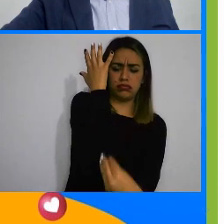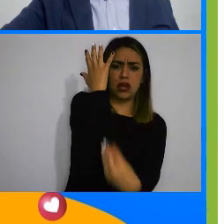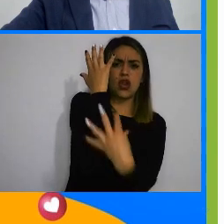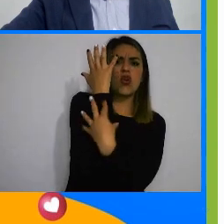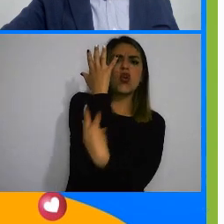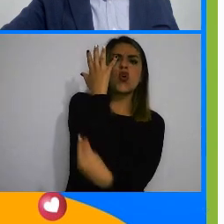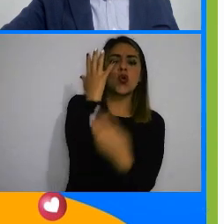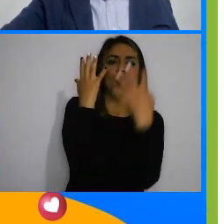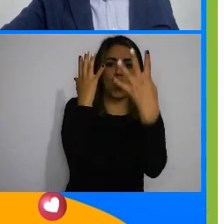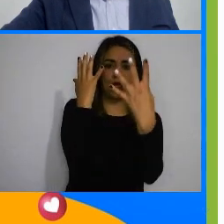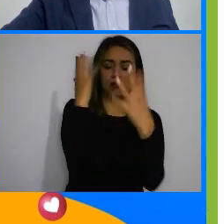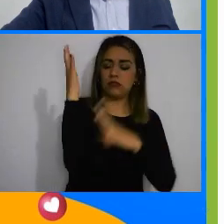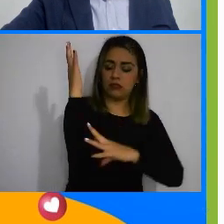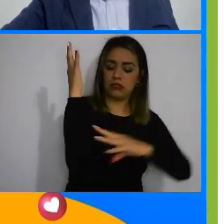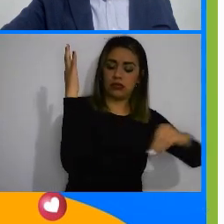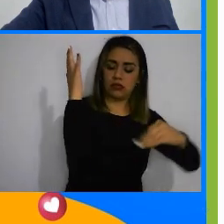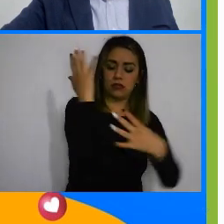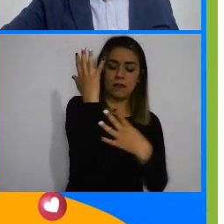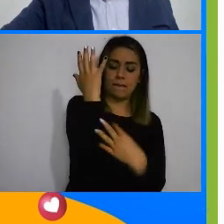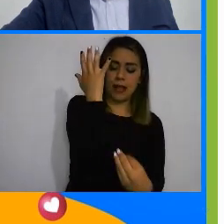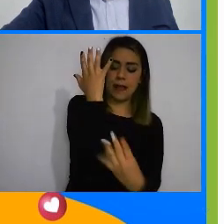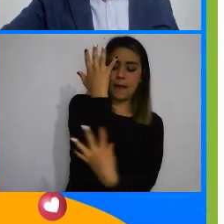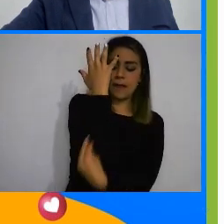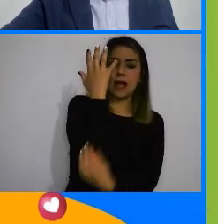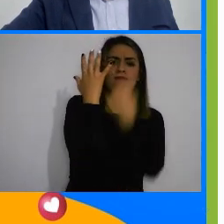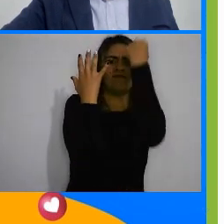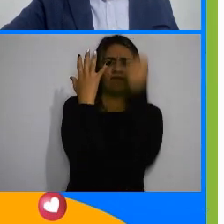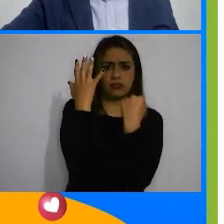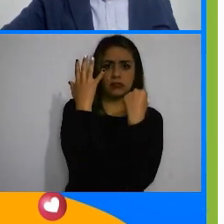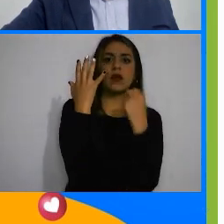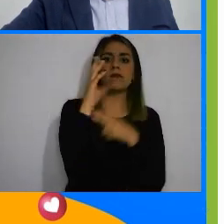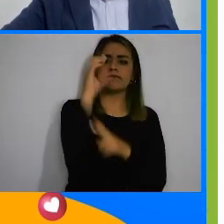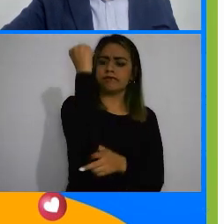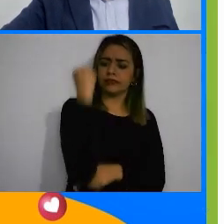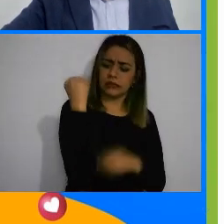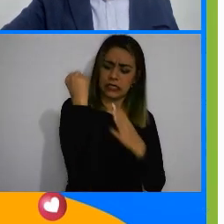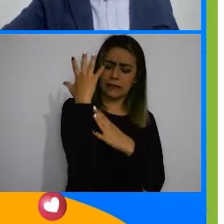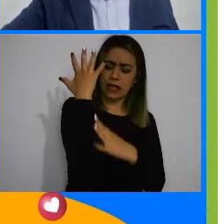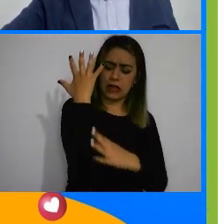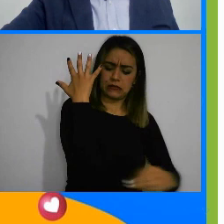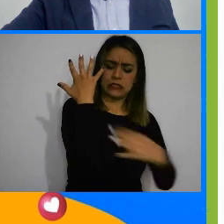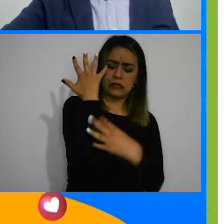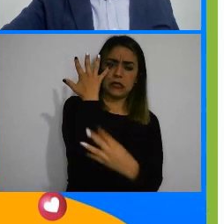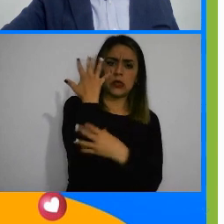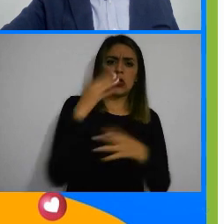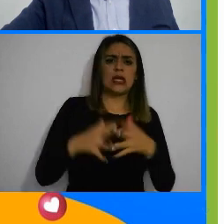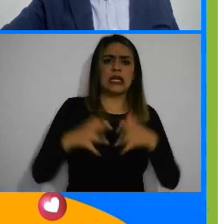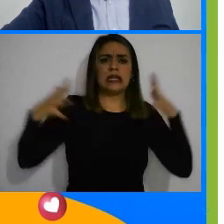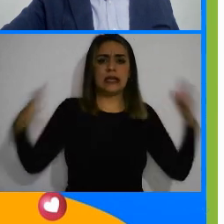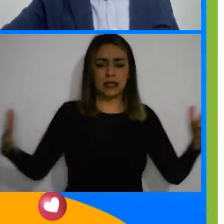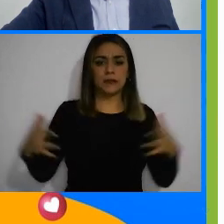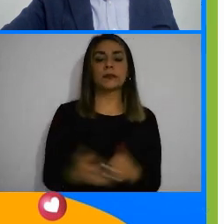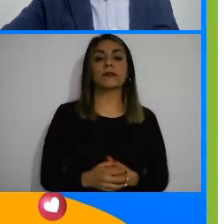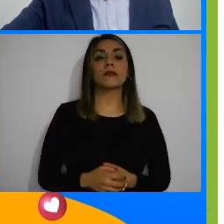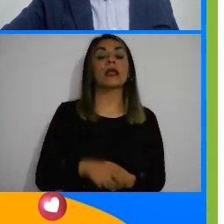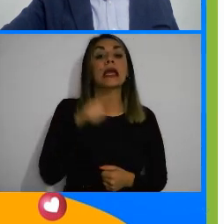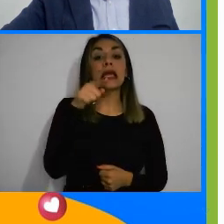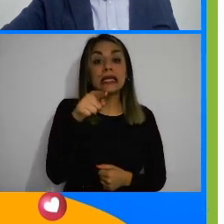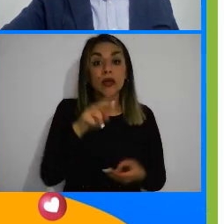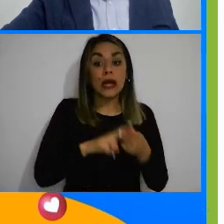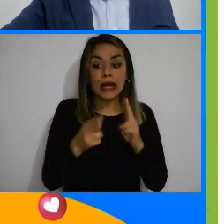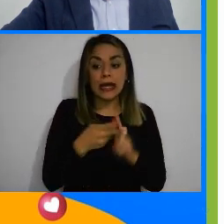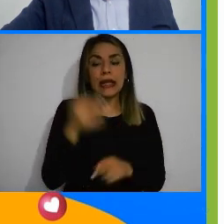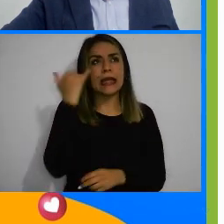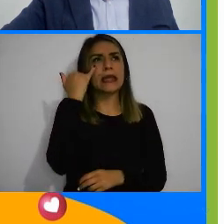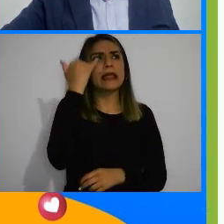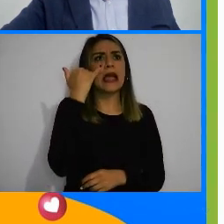dividida en cuatro, se divide en cuatro para poder soportar el gran tamaño que puede tener este árbol, ¿sí? Digamos que de aquí sacaron la idea de